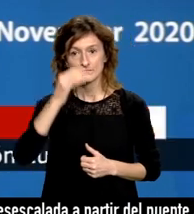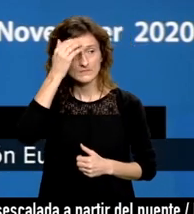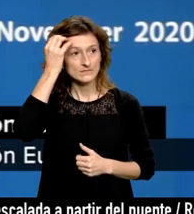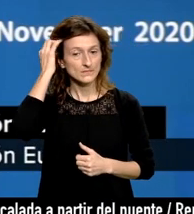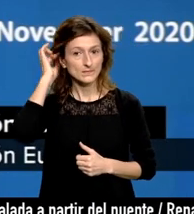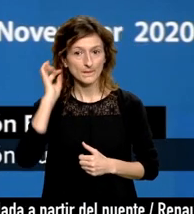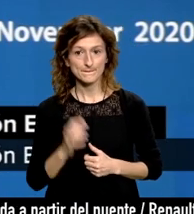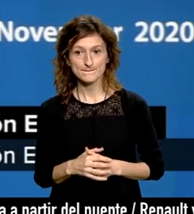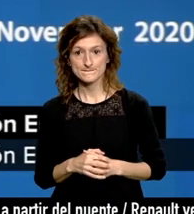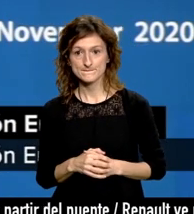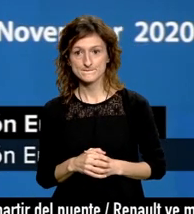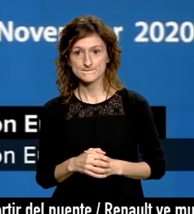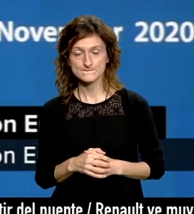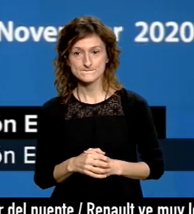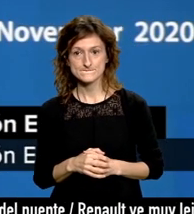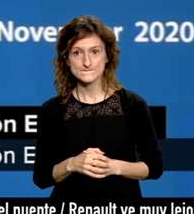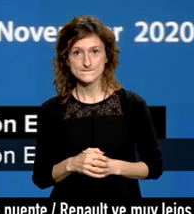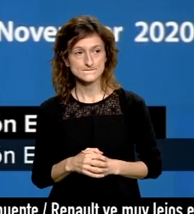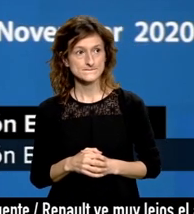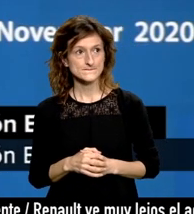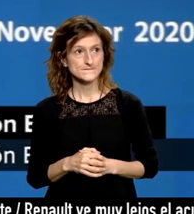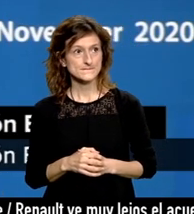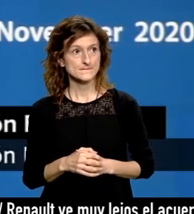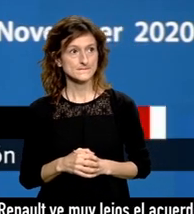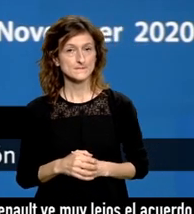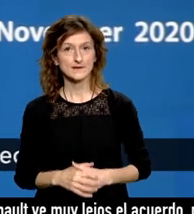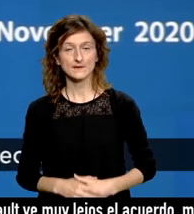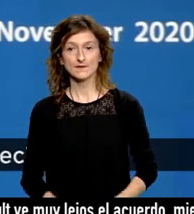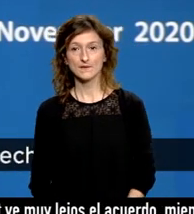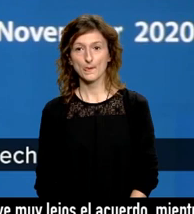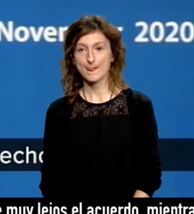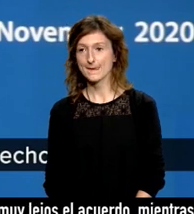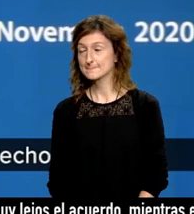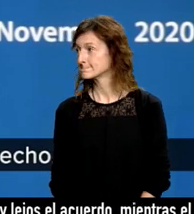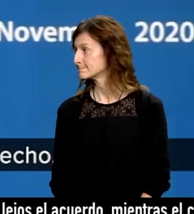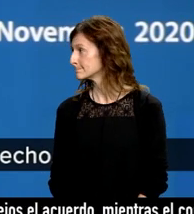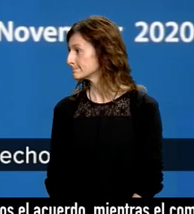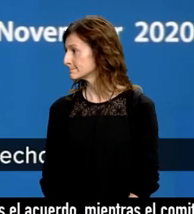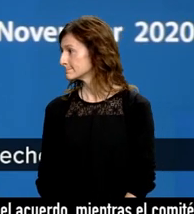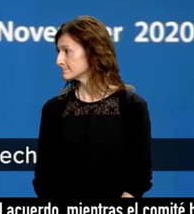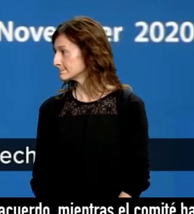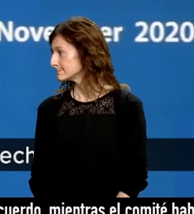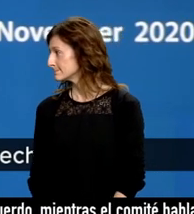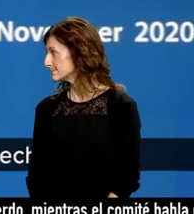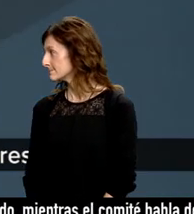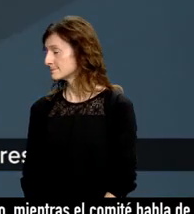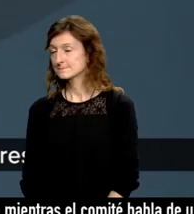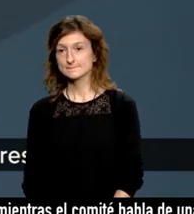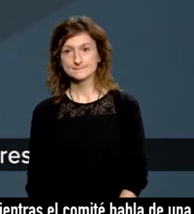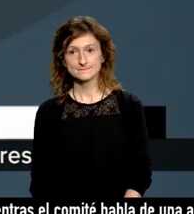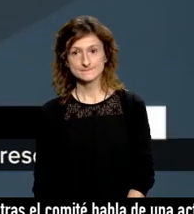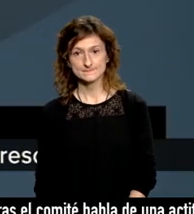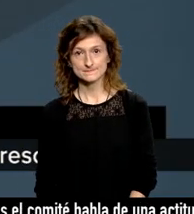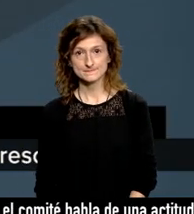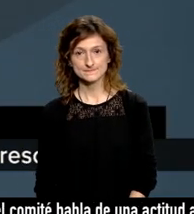And for me it is equally important for the future of the European Union to have a budget and to uphold the rule of law. Nicht zu